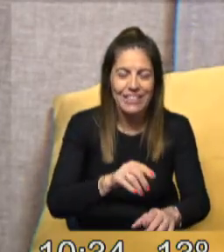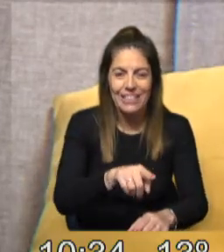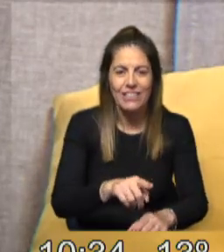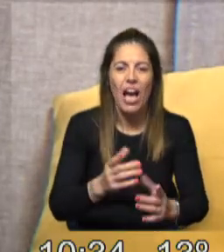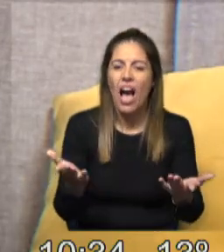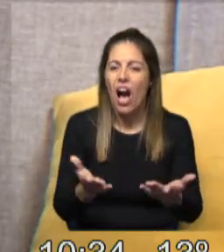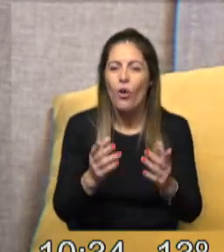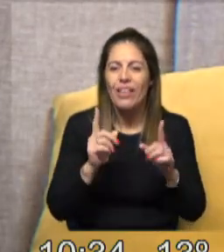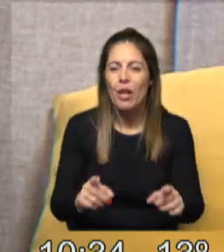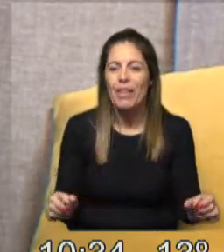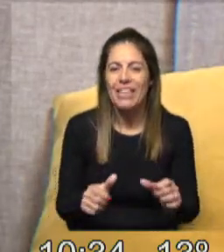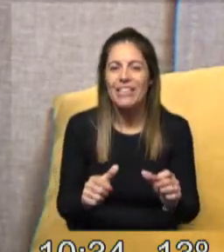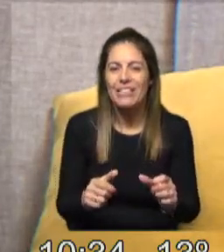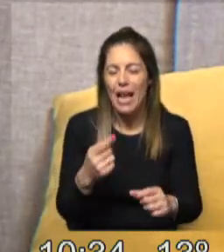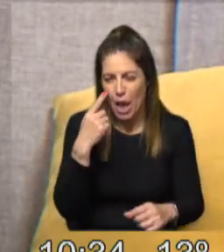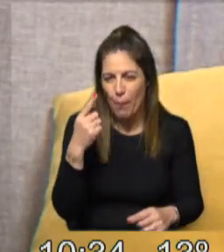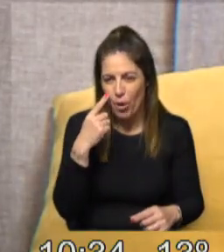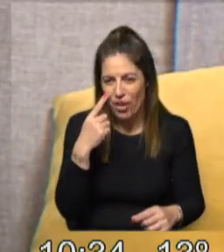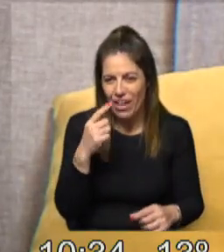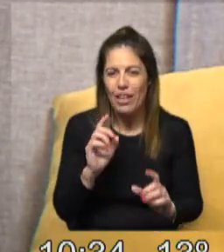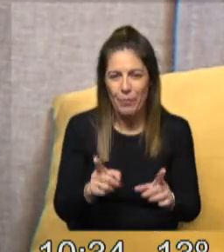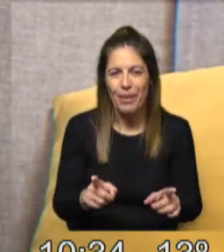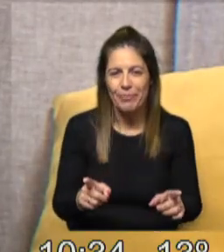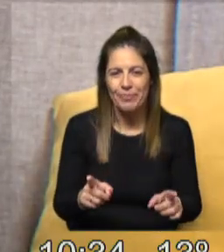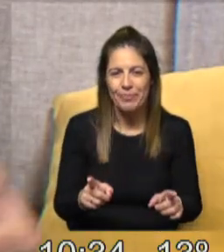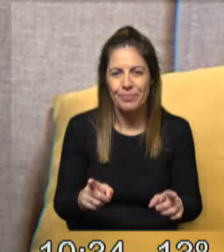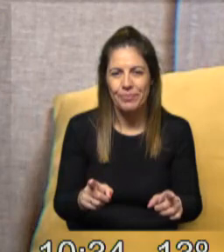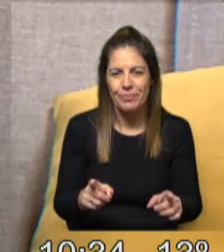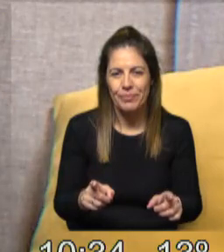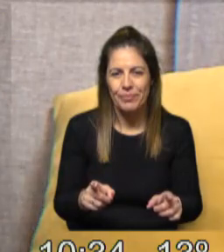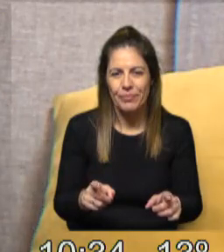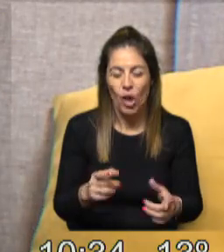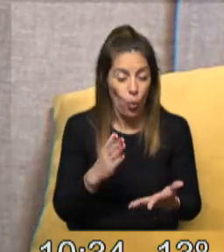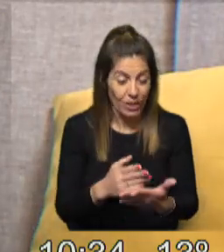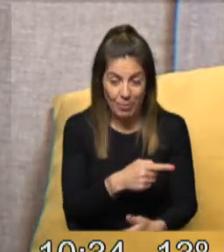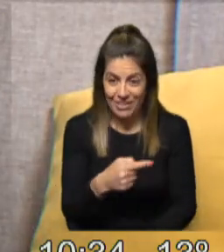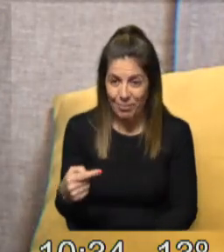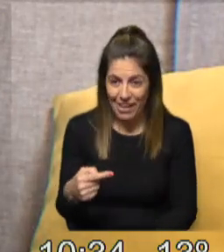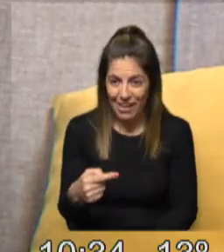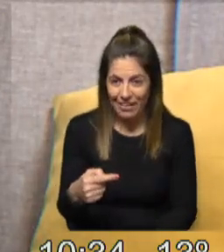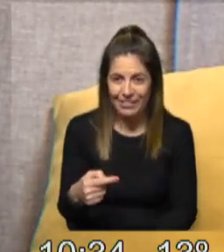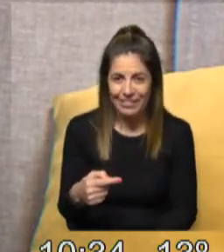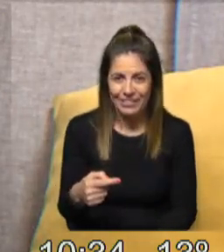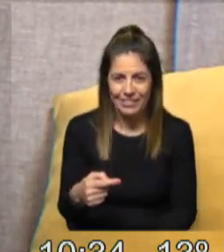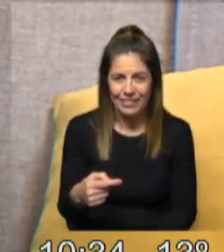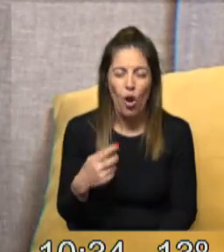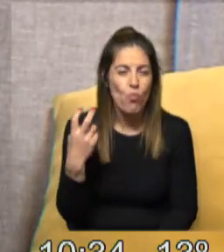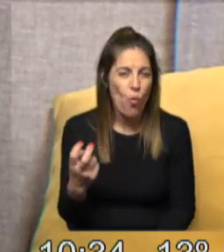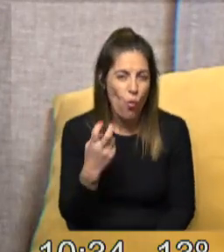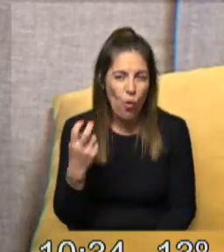también me hice el ejercicio, otro lo hago muy cortito. Sí. Esta última semana, de